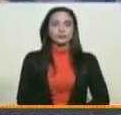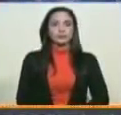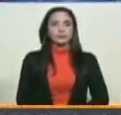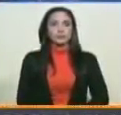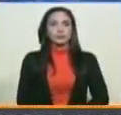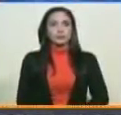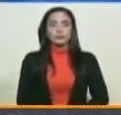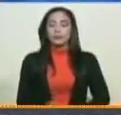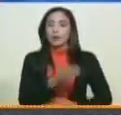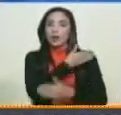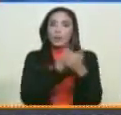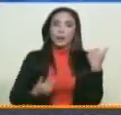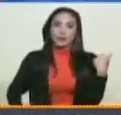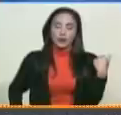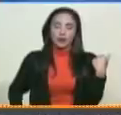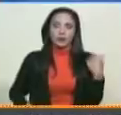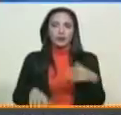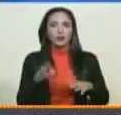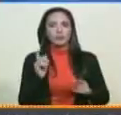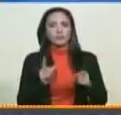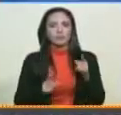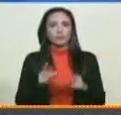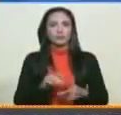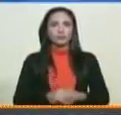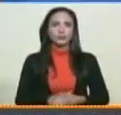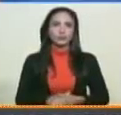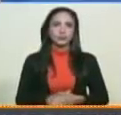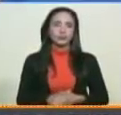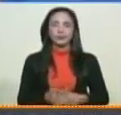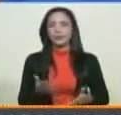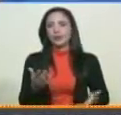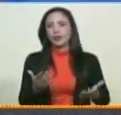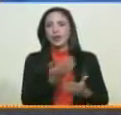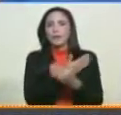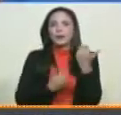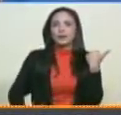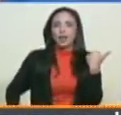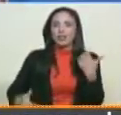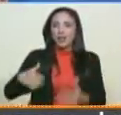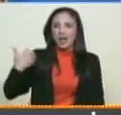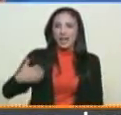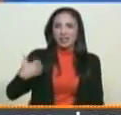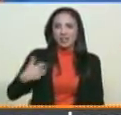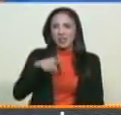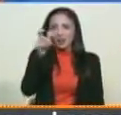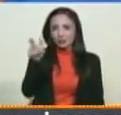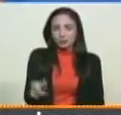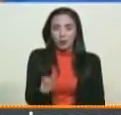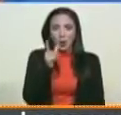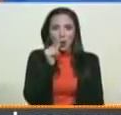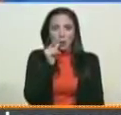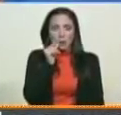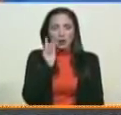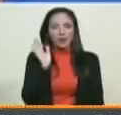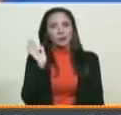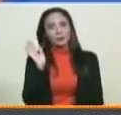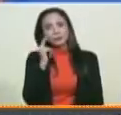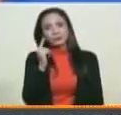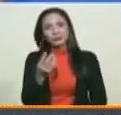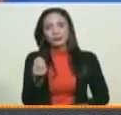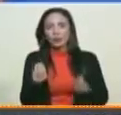Un presidente, yo decía, esto, un presidente que de un plumazo